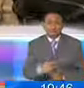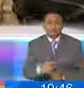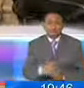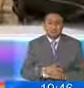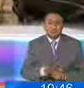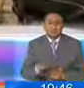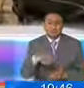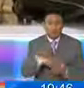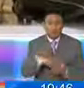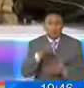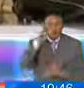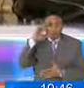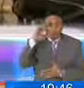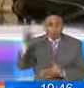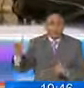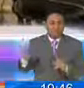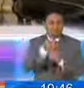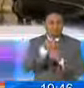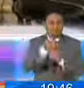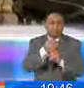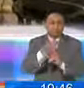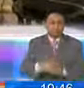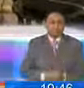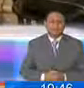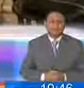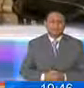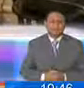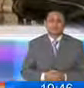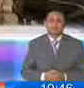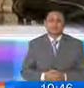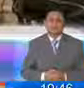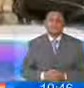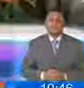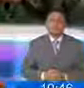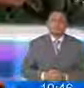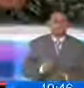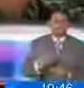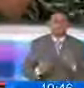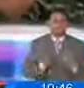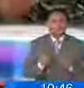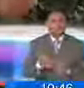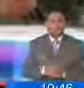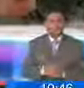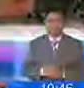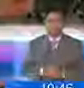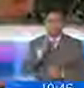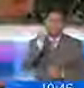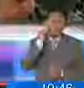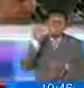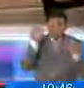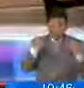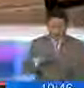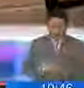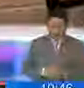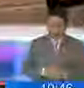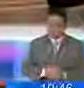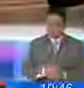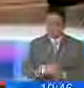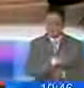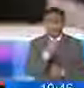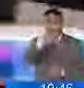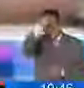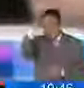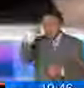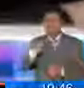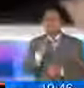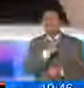sus sueños, culminen sus anhelos. Que sean felices. La historia no termina aquí. Los peina, perfuma y les